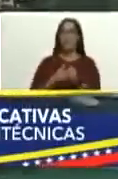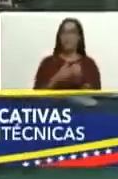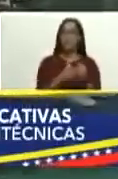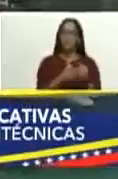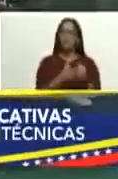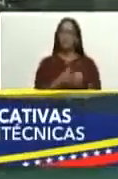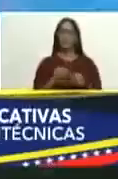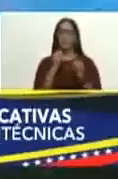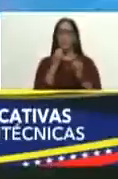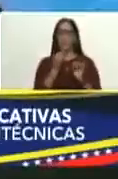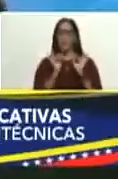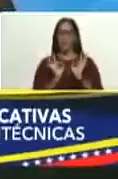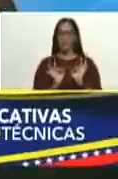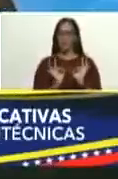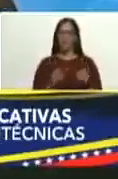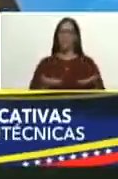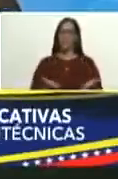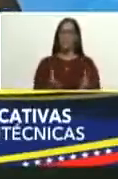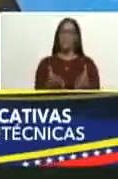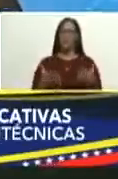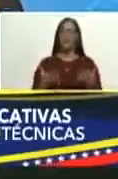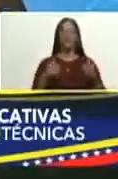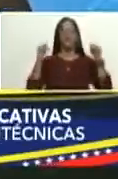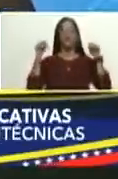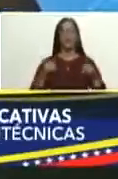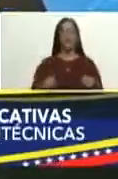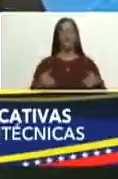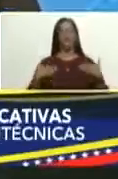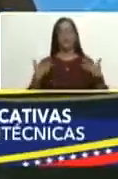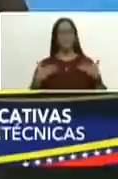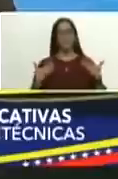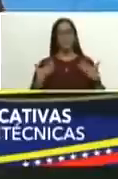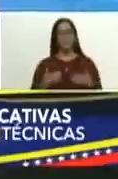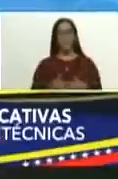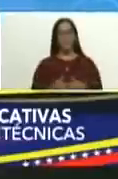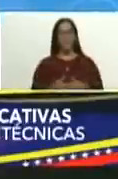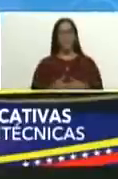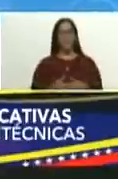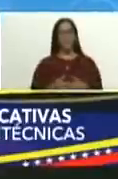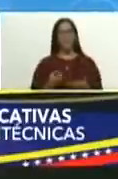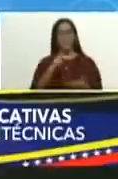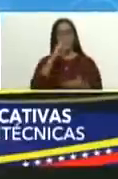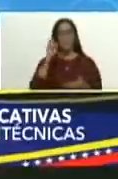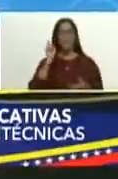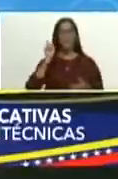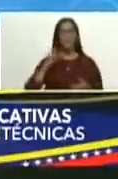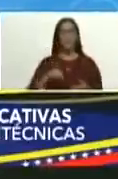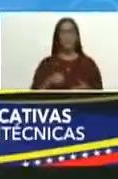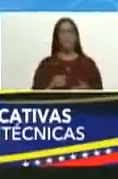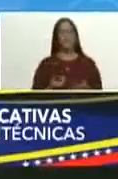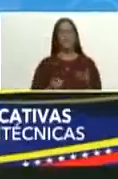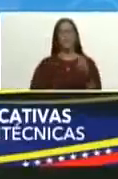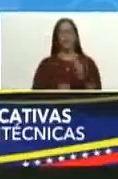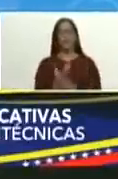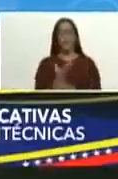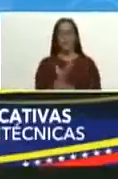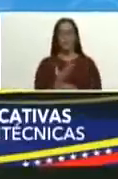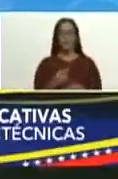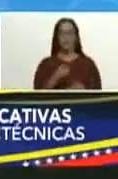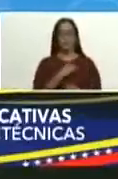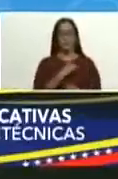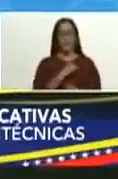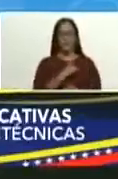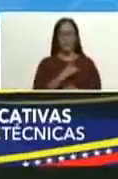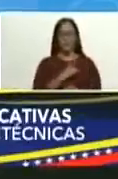buena medida de este logro que hoy celebramos. Nos celebramos también la creación de la